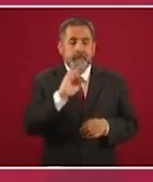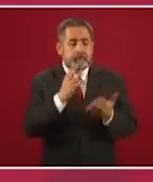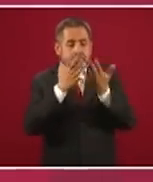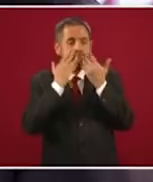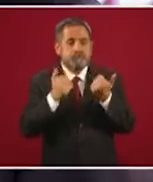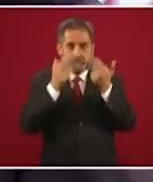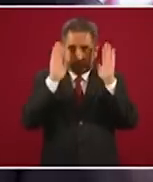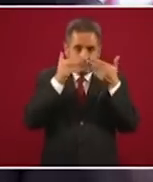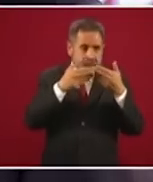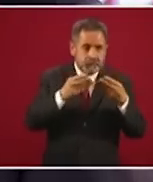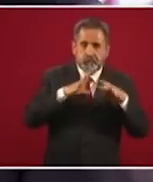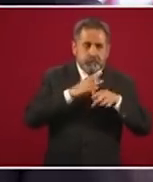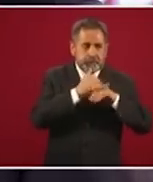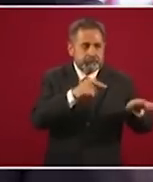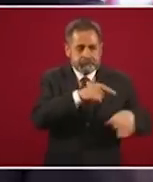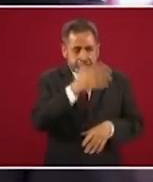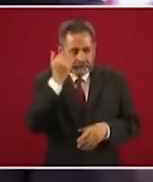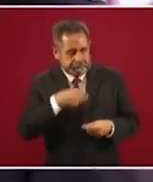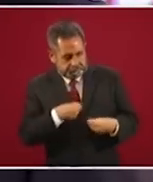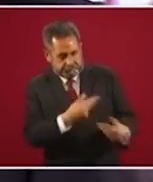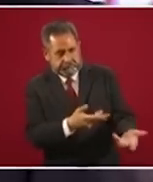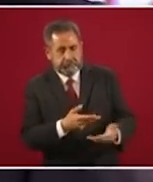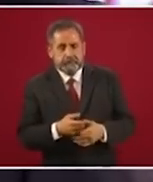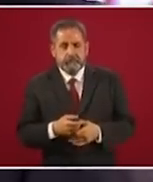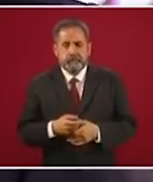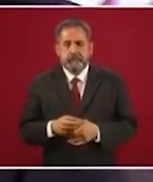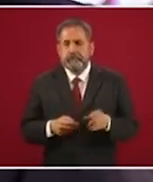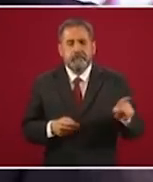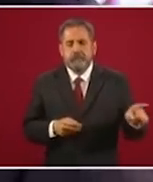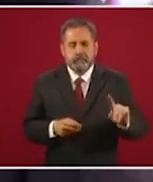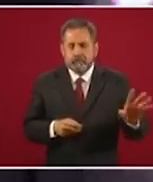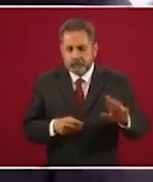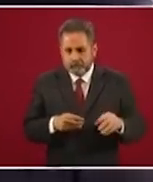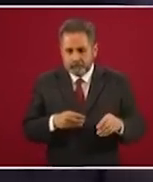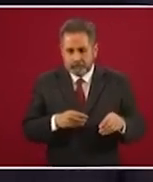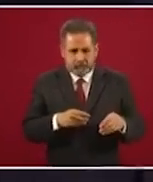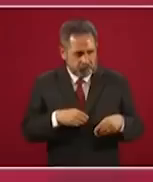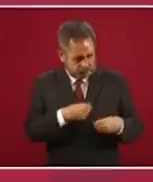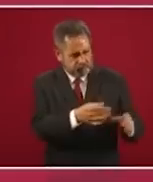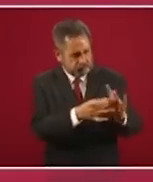la información. No es por mala fe.